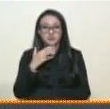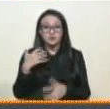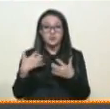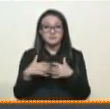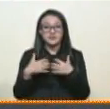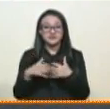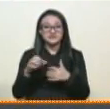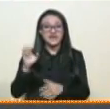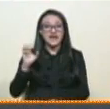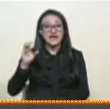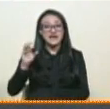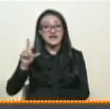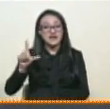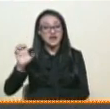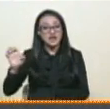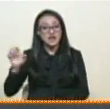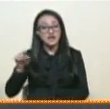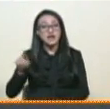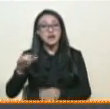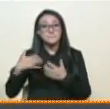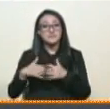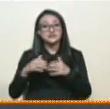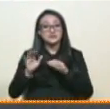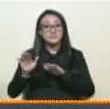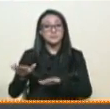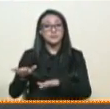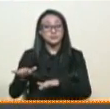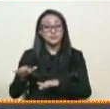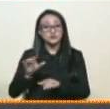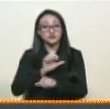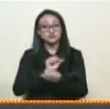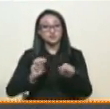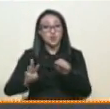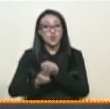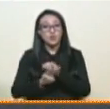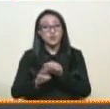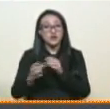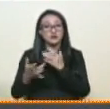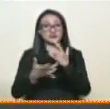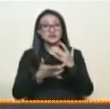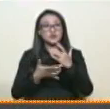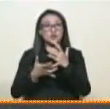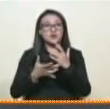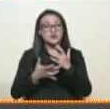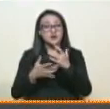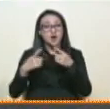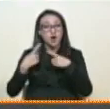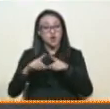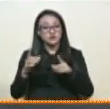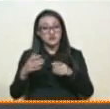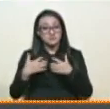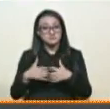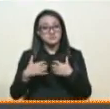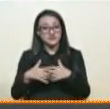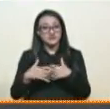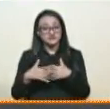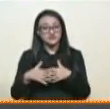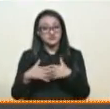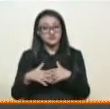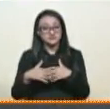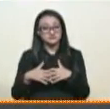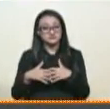empresa SCLE es una empresa que se apoya en un software de Neurotechnology, otra empresa como dice